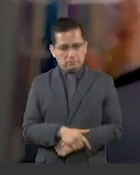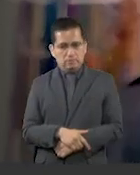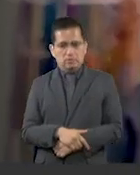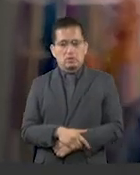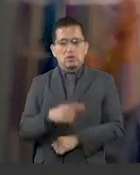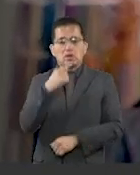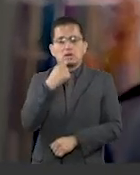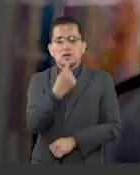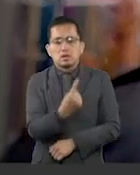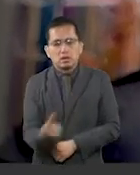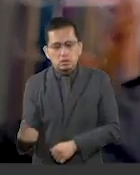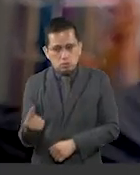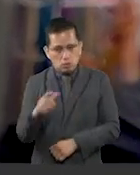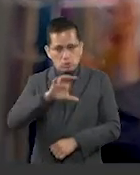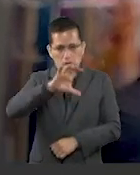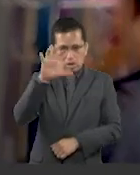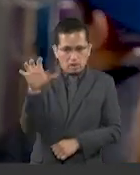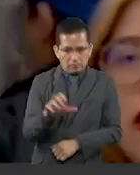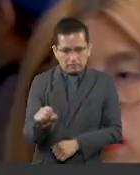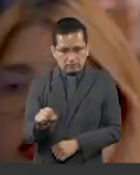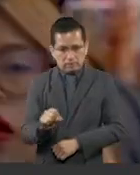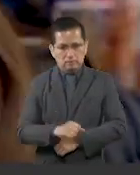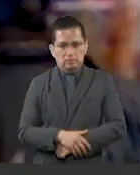Son los niños de África.